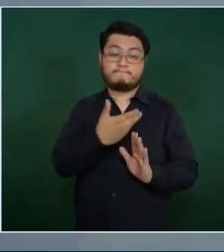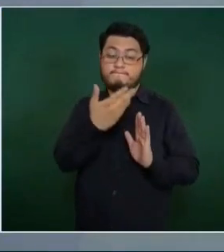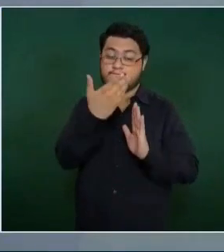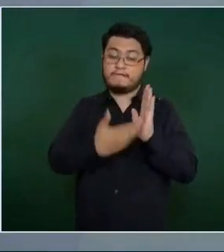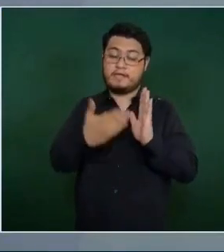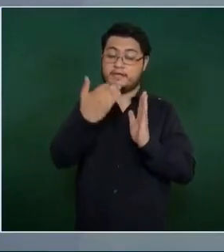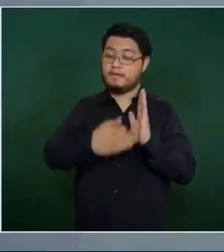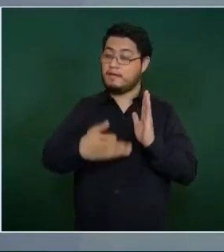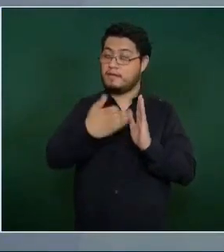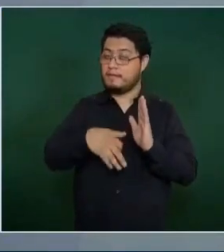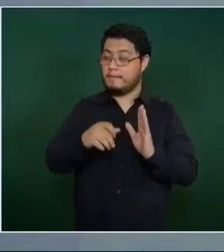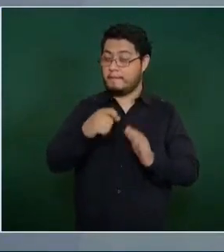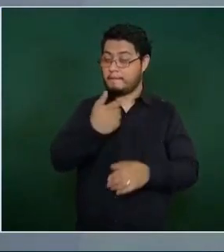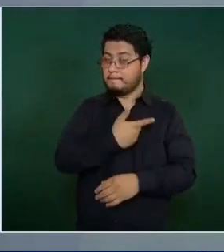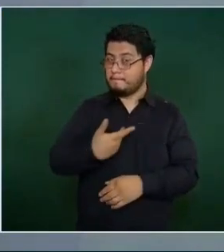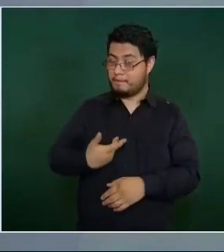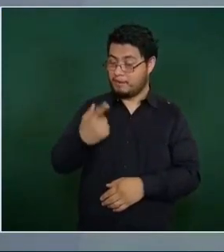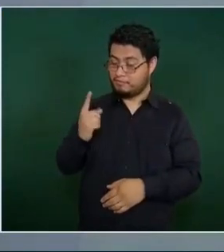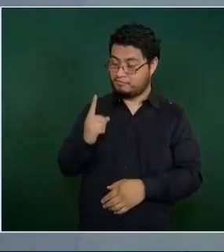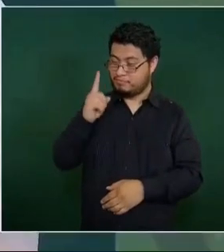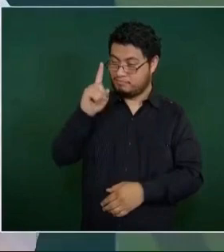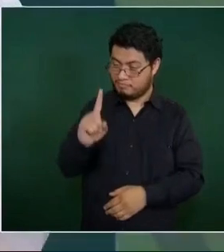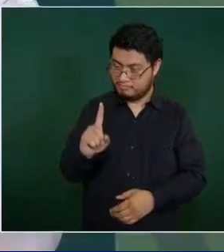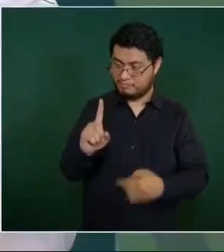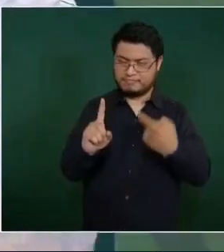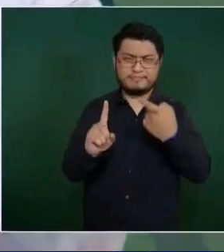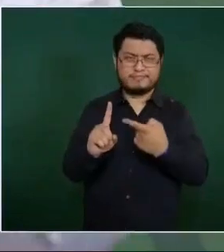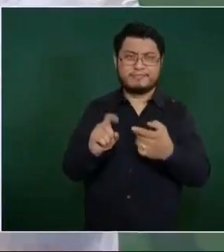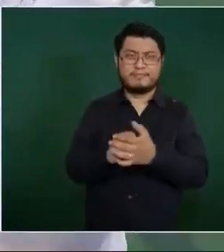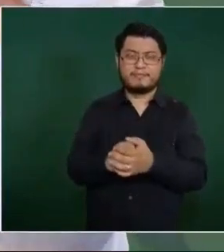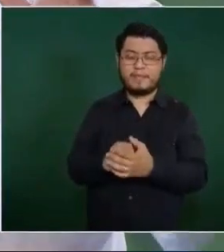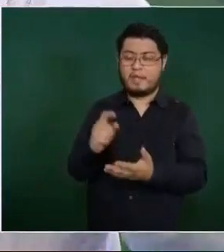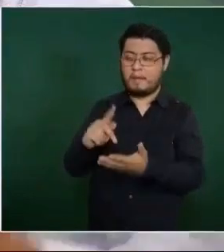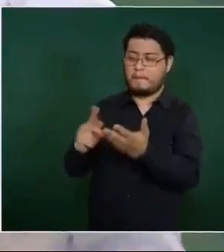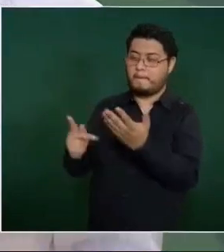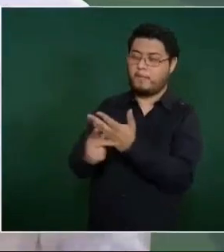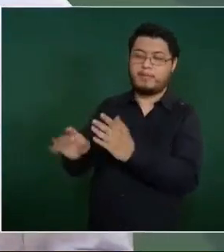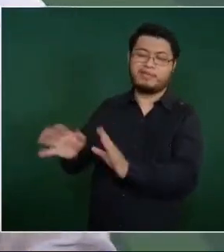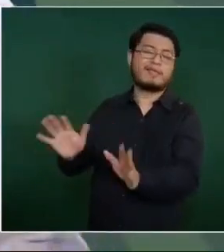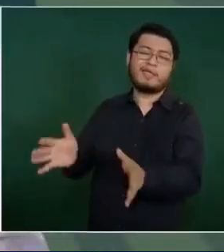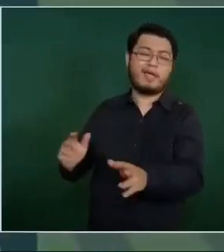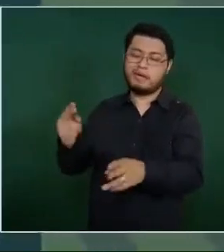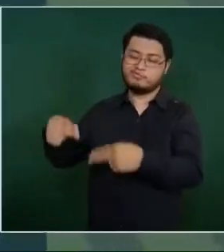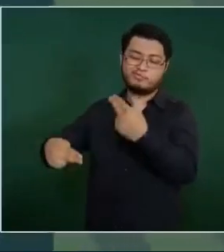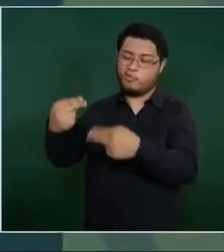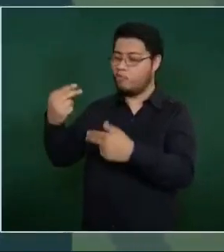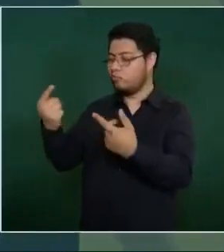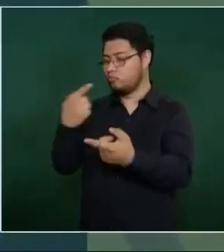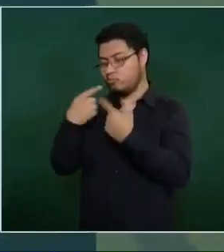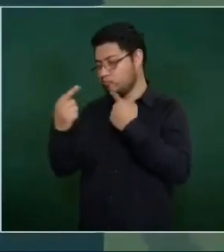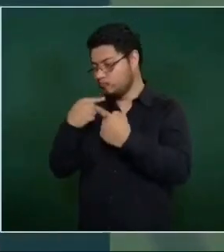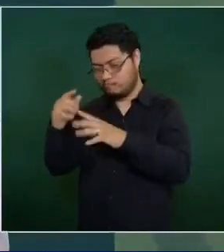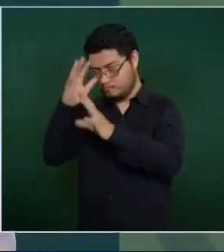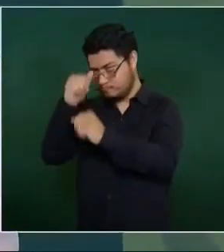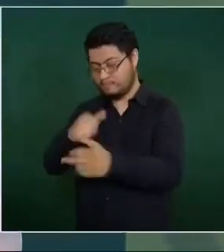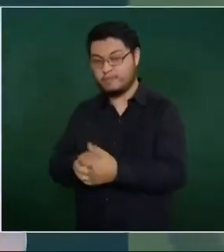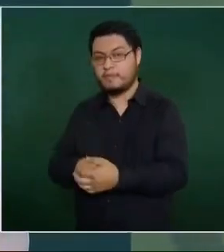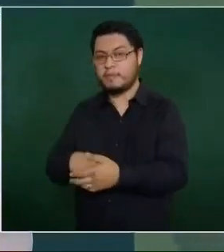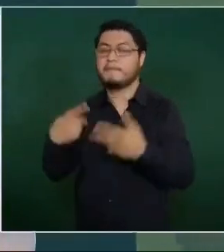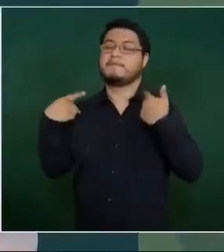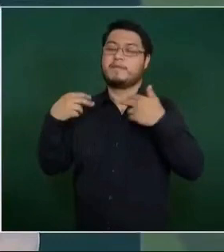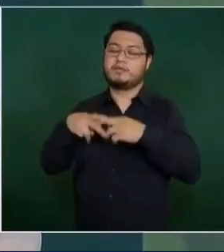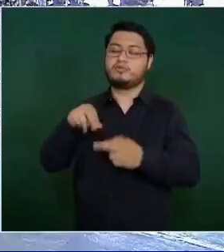Entonces, sí, la propuesta que traían ya amarrada era el maestro